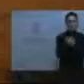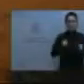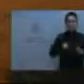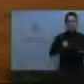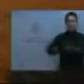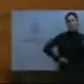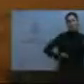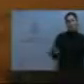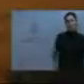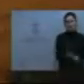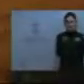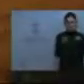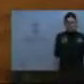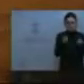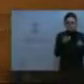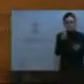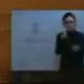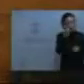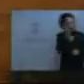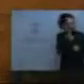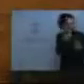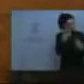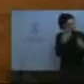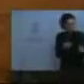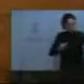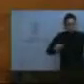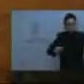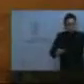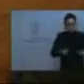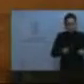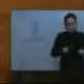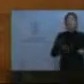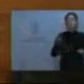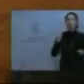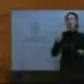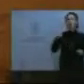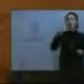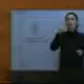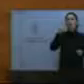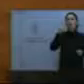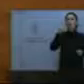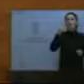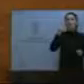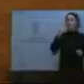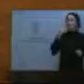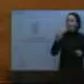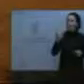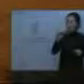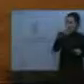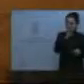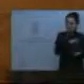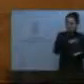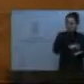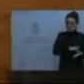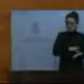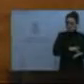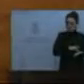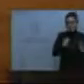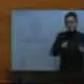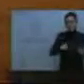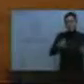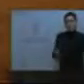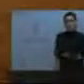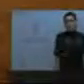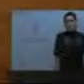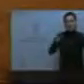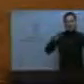prensa. Se enteraron que se había firmado un acuerdo el pasado mes de febrero a través de la prensa.